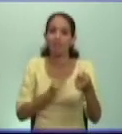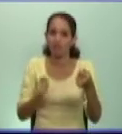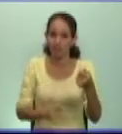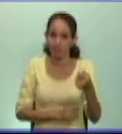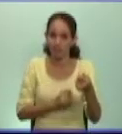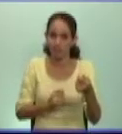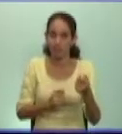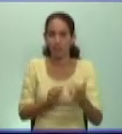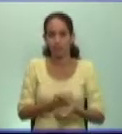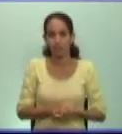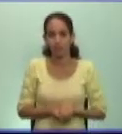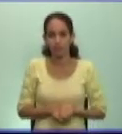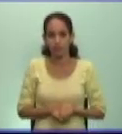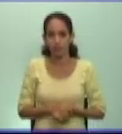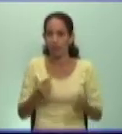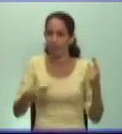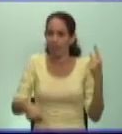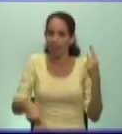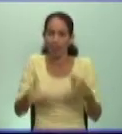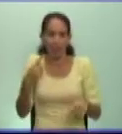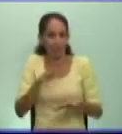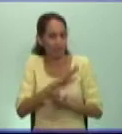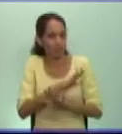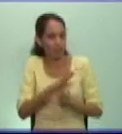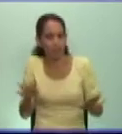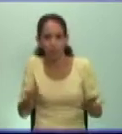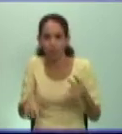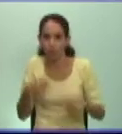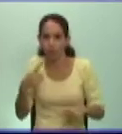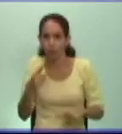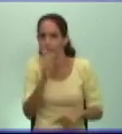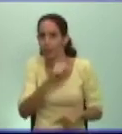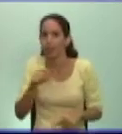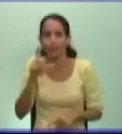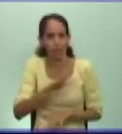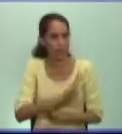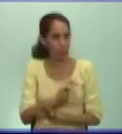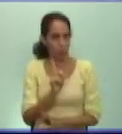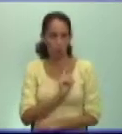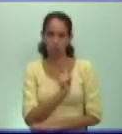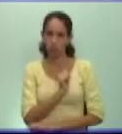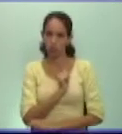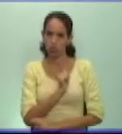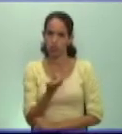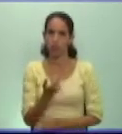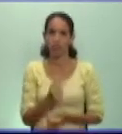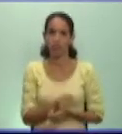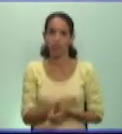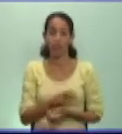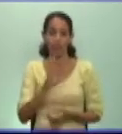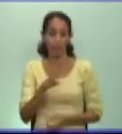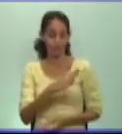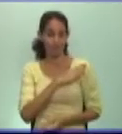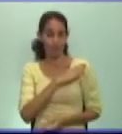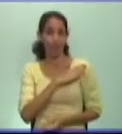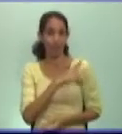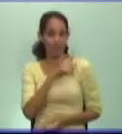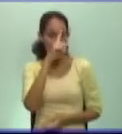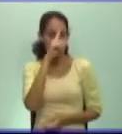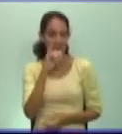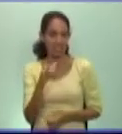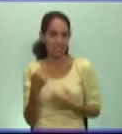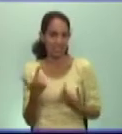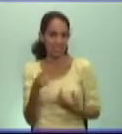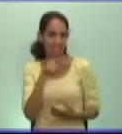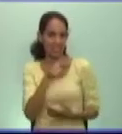política anticomunista. ¿Y qué propone Reagan? Militarizar la economía norteamericana, le da mucha fuerza al presupuesto que se le